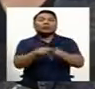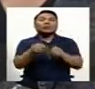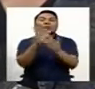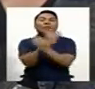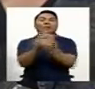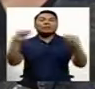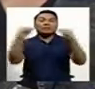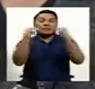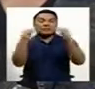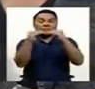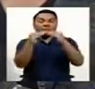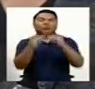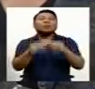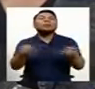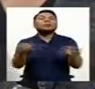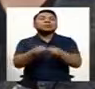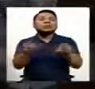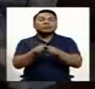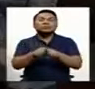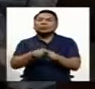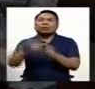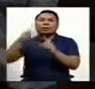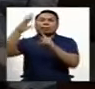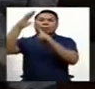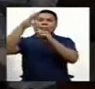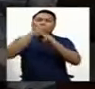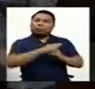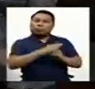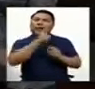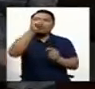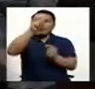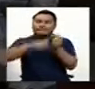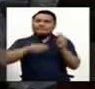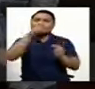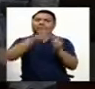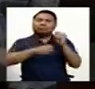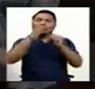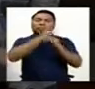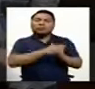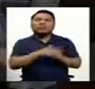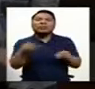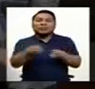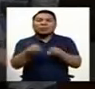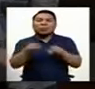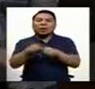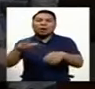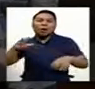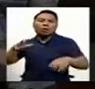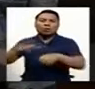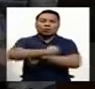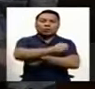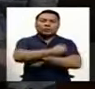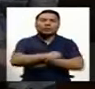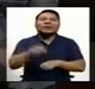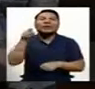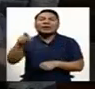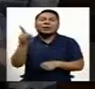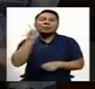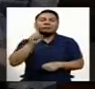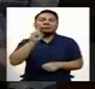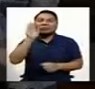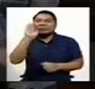democracia están bajo ataque. Estamos ante un golpe bajo el disfraz